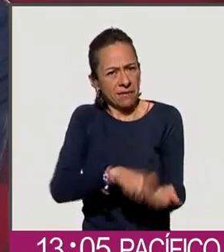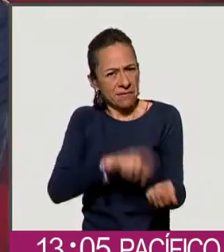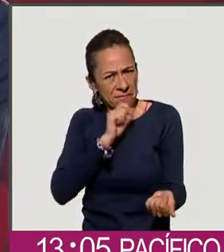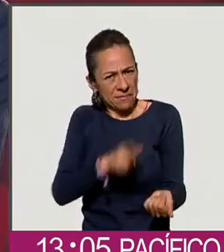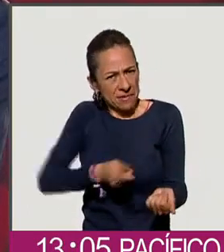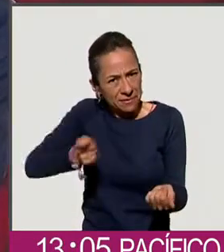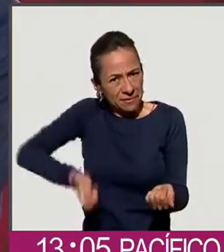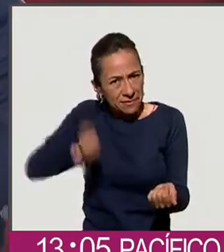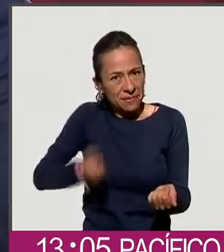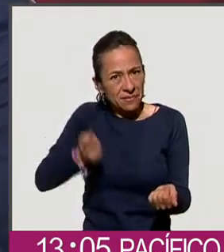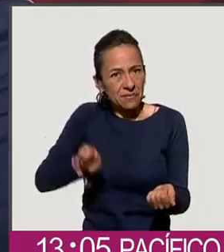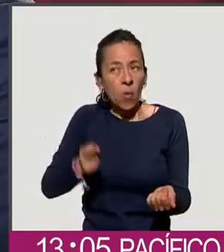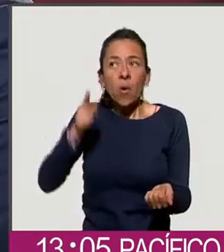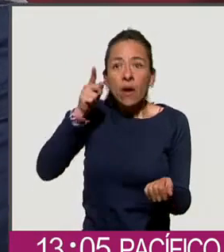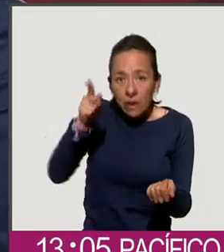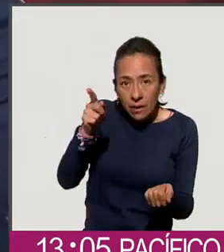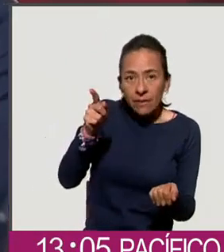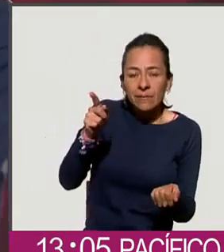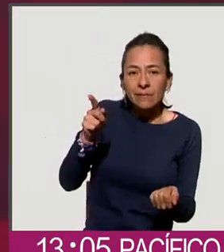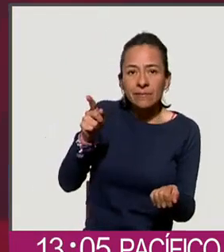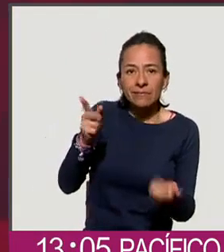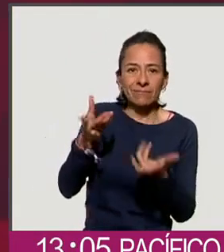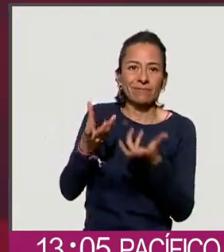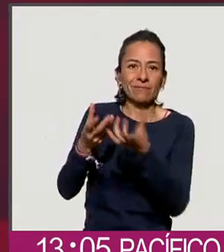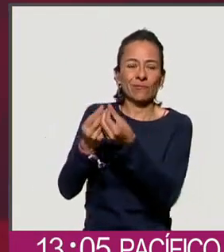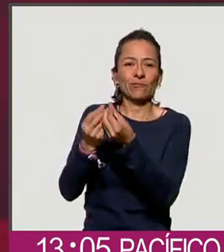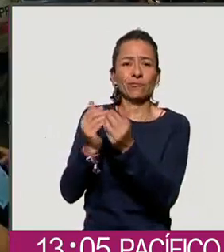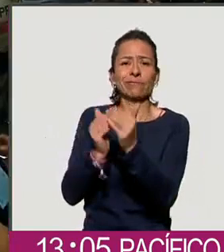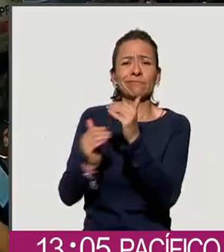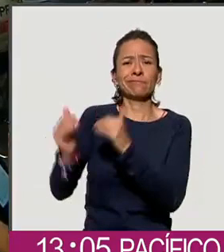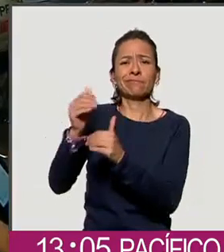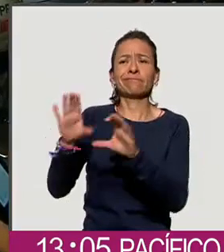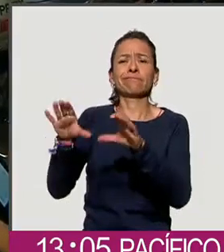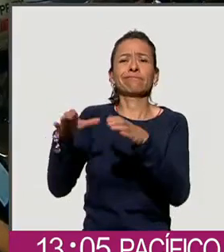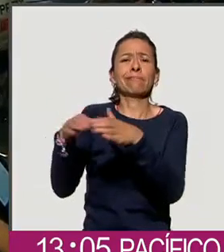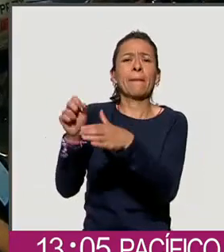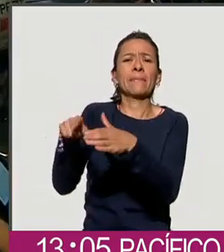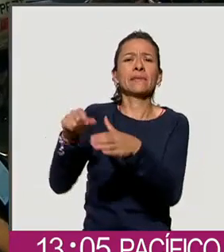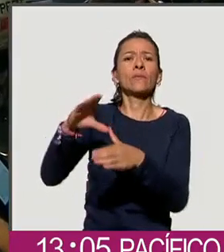al Supremo Poder Conservador, Cosío.